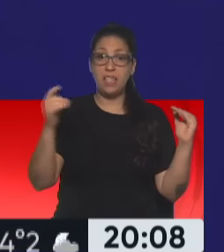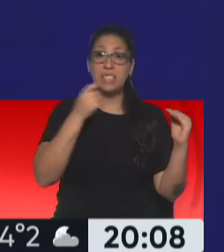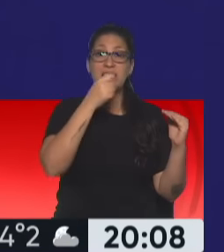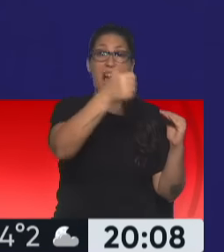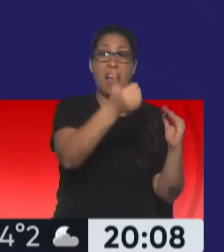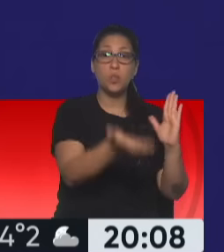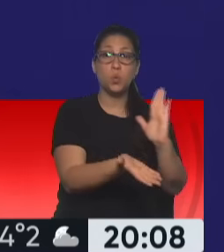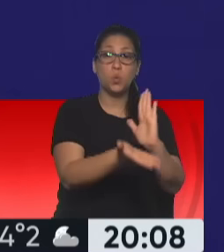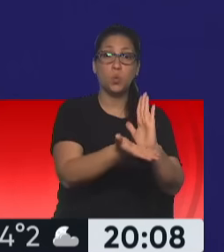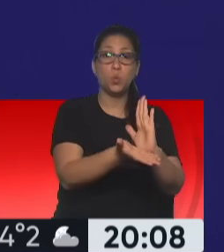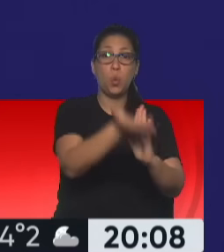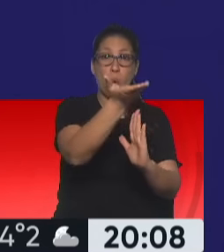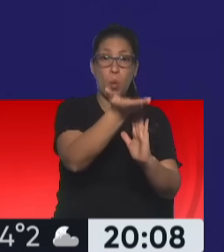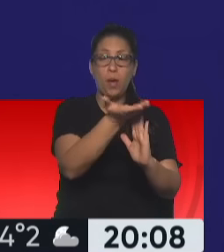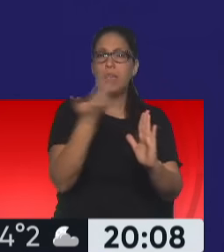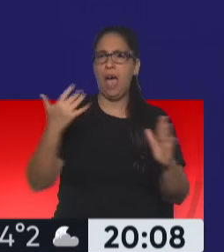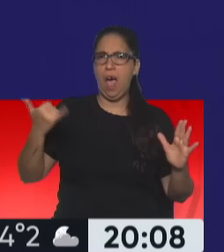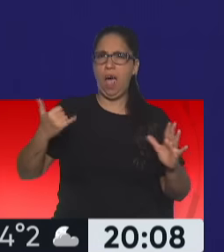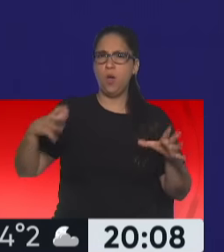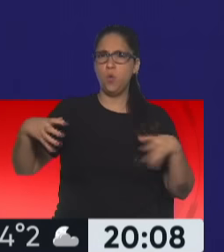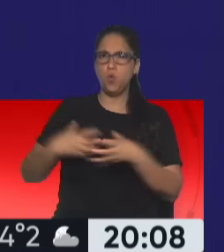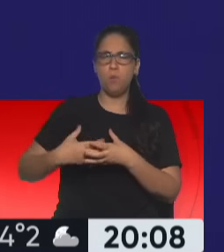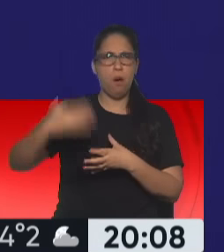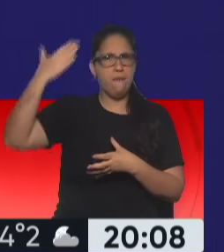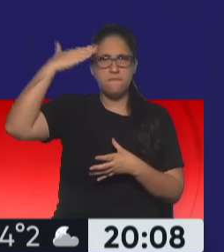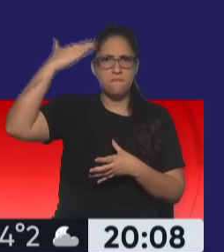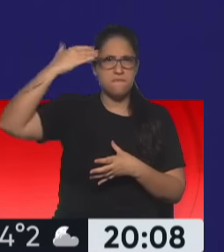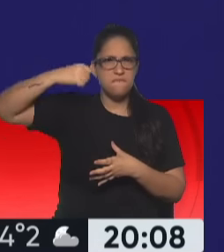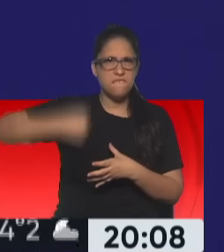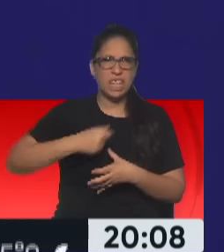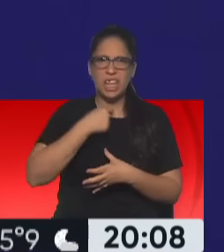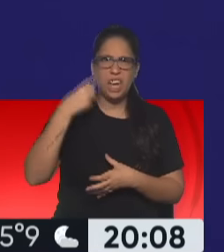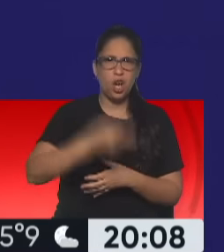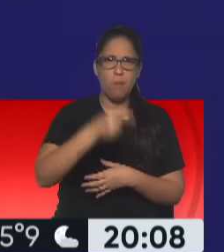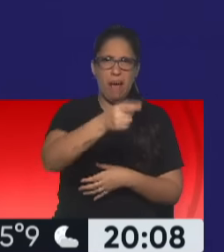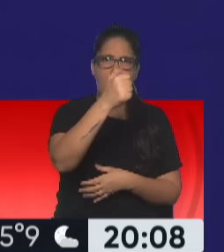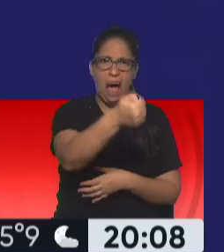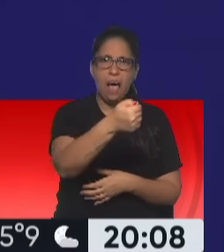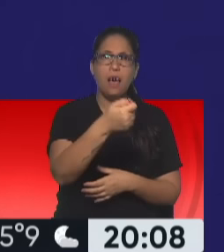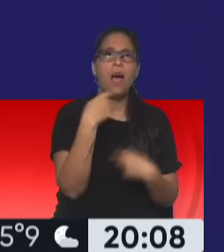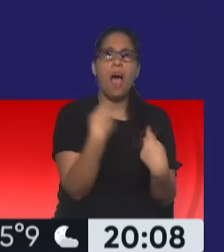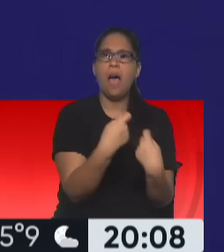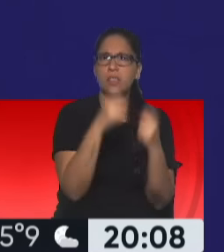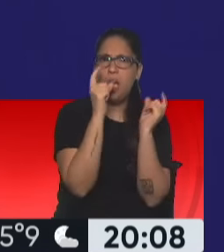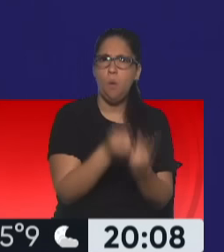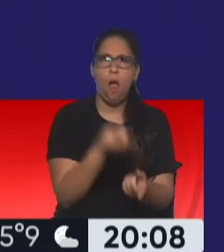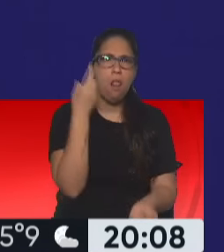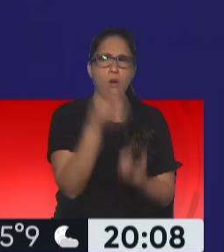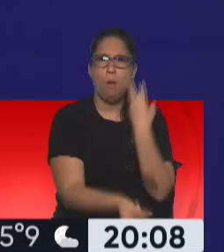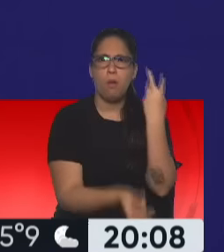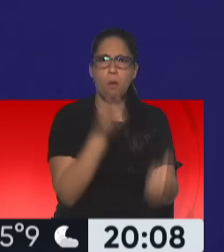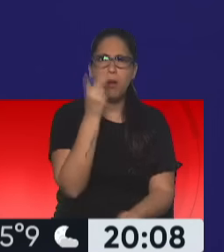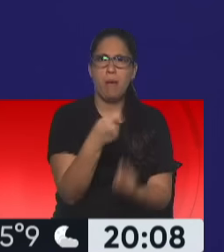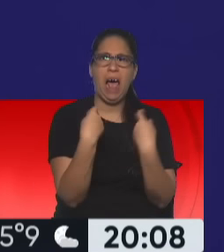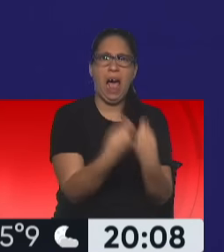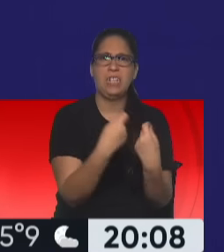y tengo un conjunto de consumidores encabronados en seguir consumiendo A, van a gastar más en A. Por lo